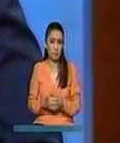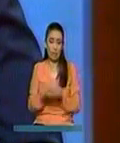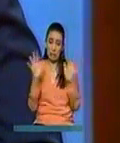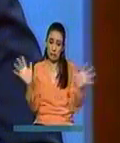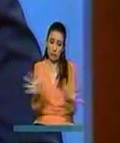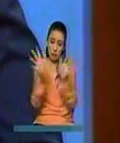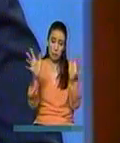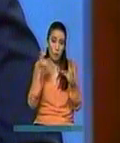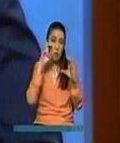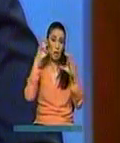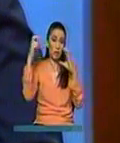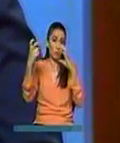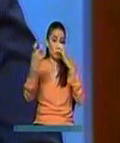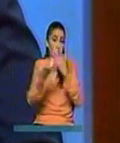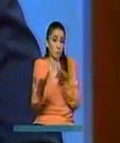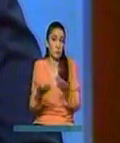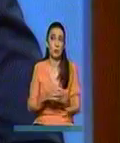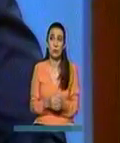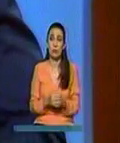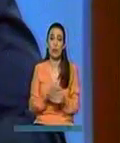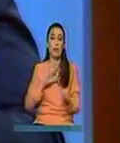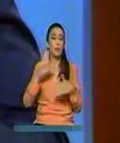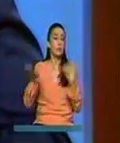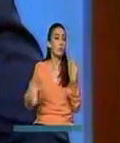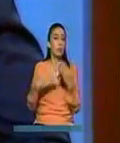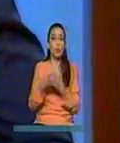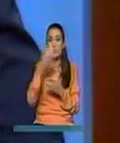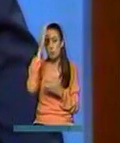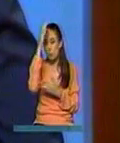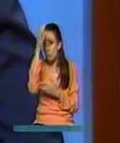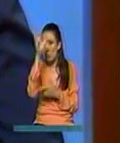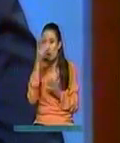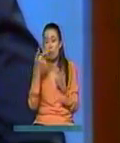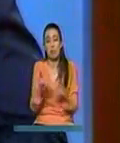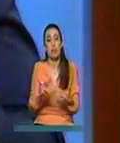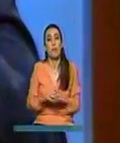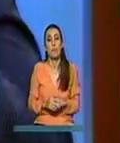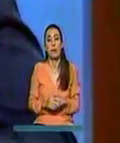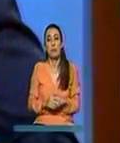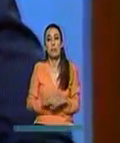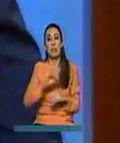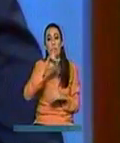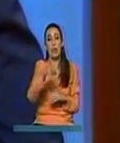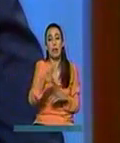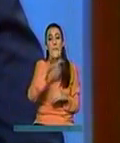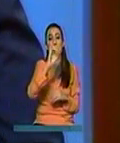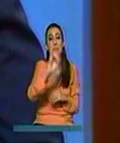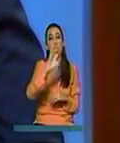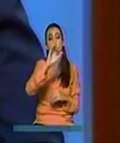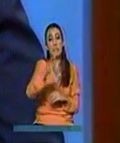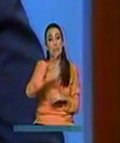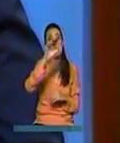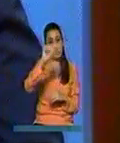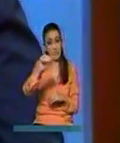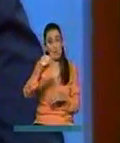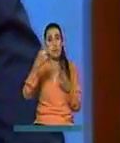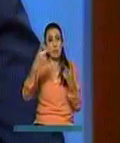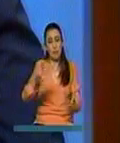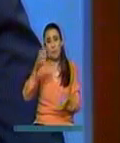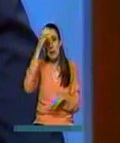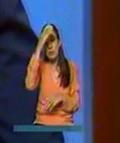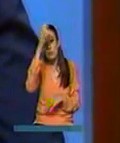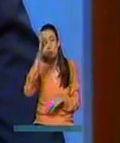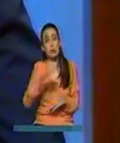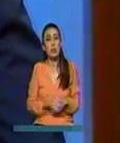el turismo, además. Es turístico totalmente, es cultural. Empezando por la chicha, que es una cerveza ancestral, entonces va por un tema cultural y turístico.